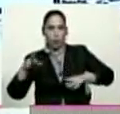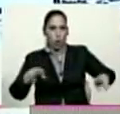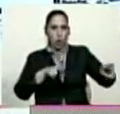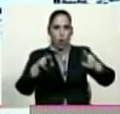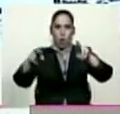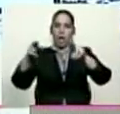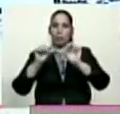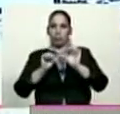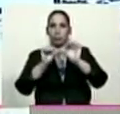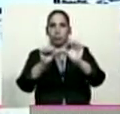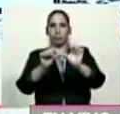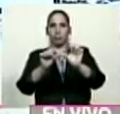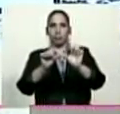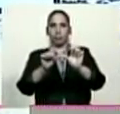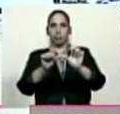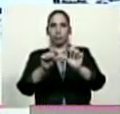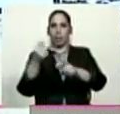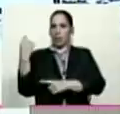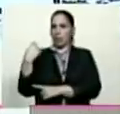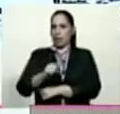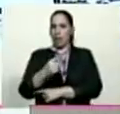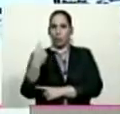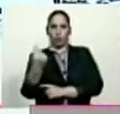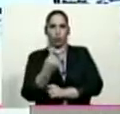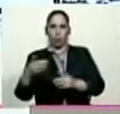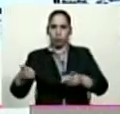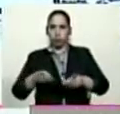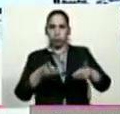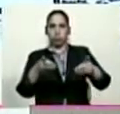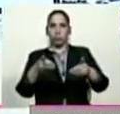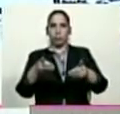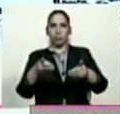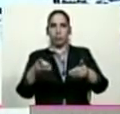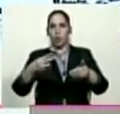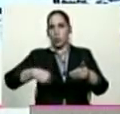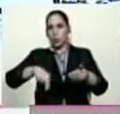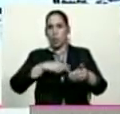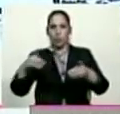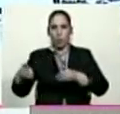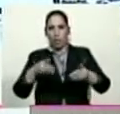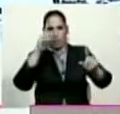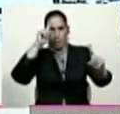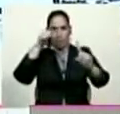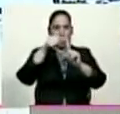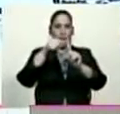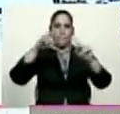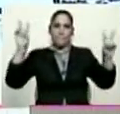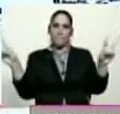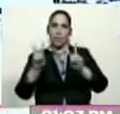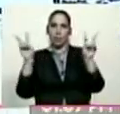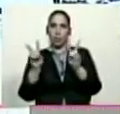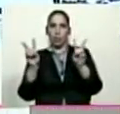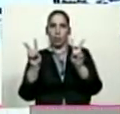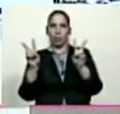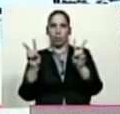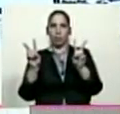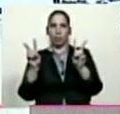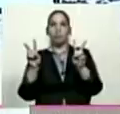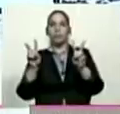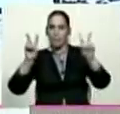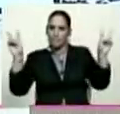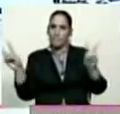permanente, que tenemos un solo destino. Nuestro destino es la victoria. La